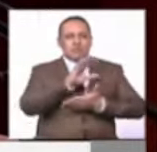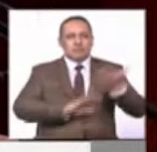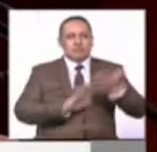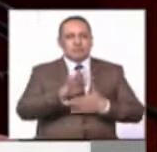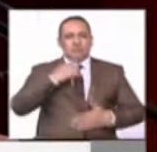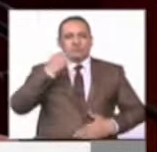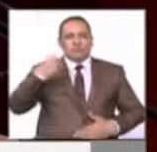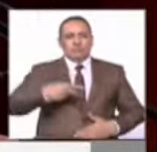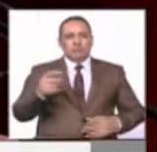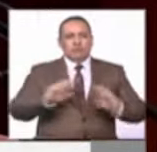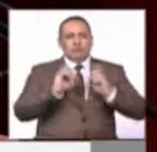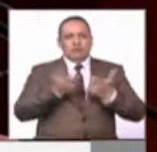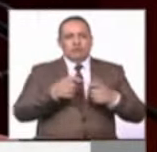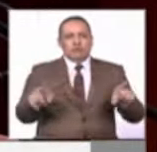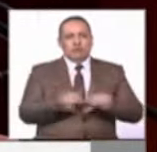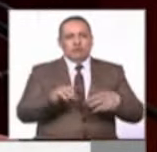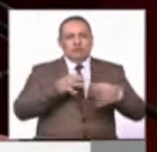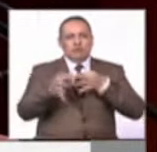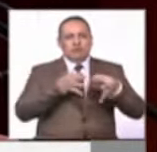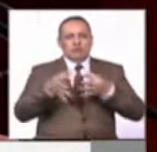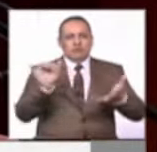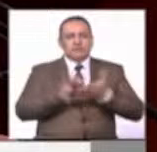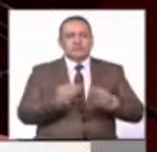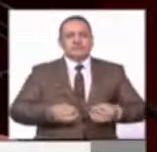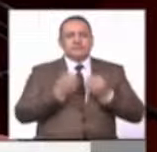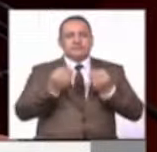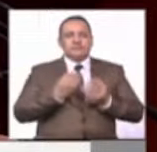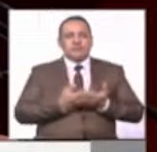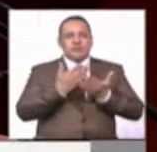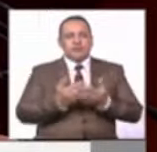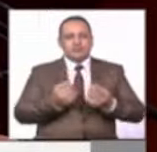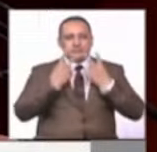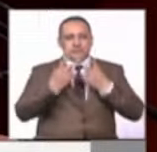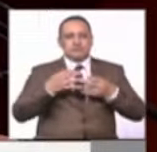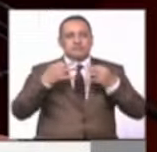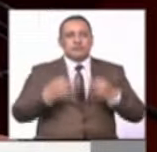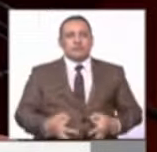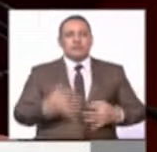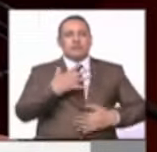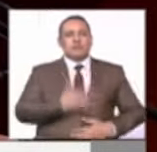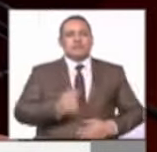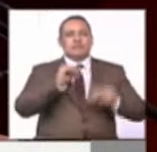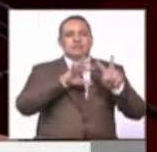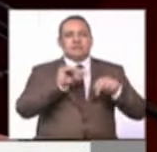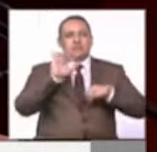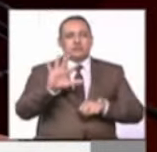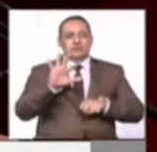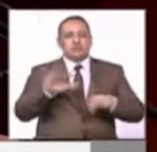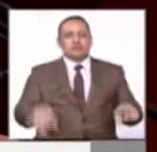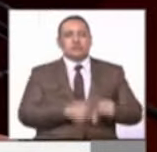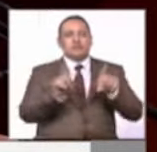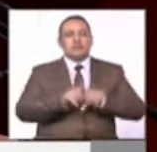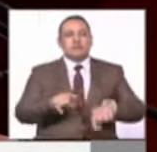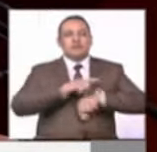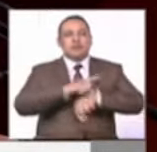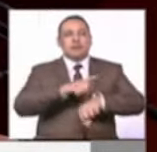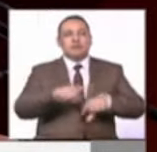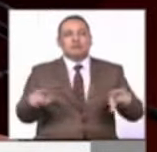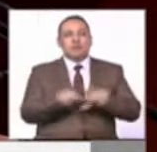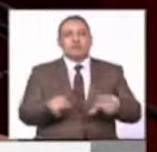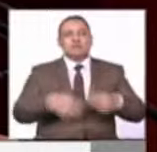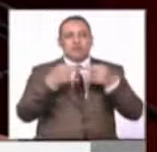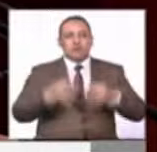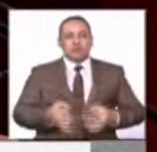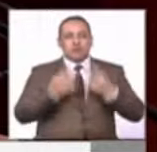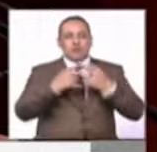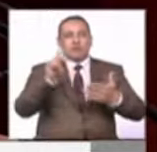subcomisión que diga que como consecuencia de cumplir 75 años automáticamente se incurre